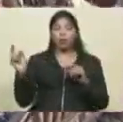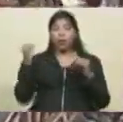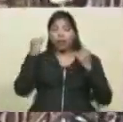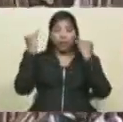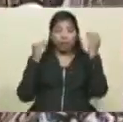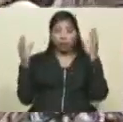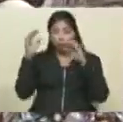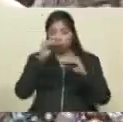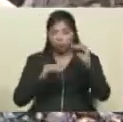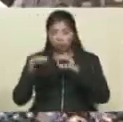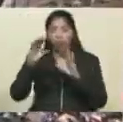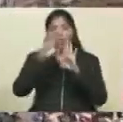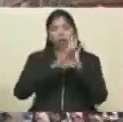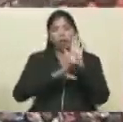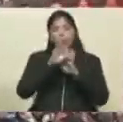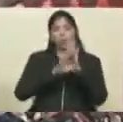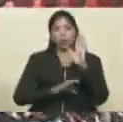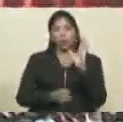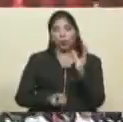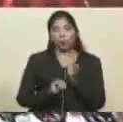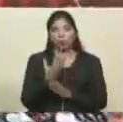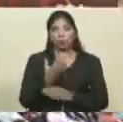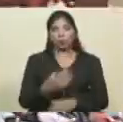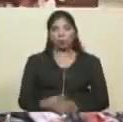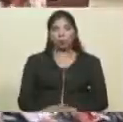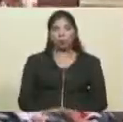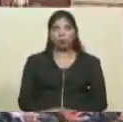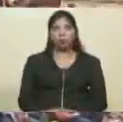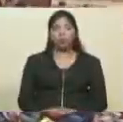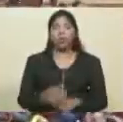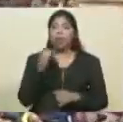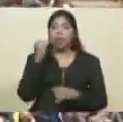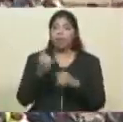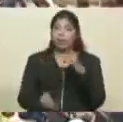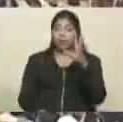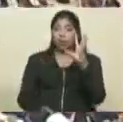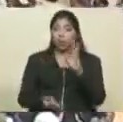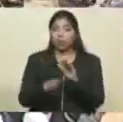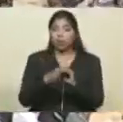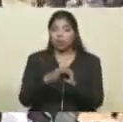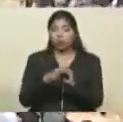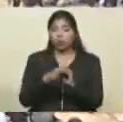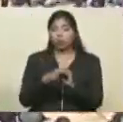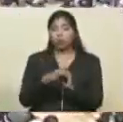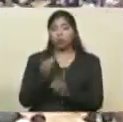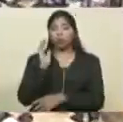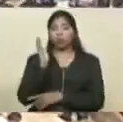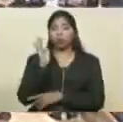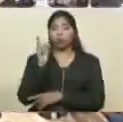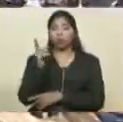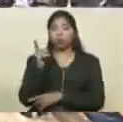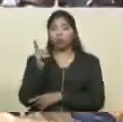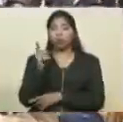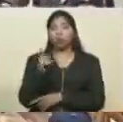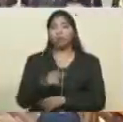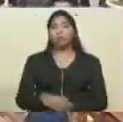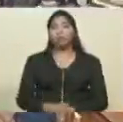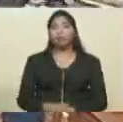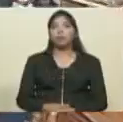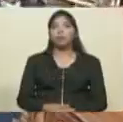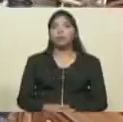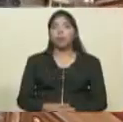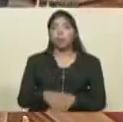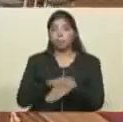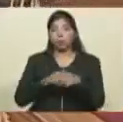Al finalizar su intervención, la presidenta agradeció su mensaje al Pleno de Constituyentes, mediante el